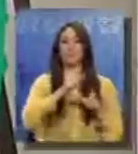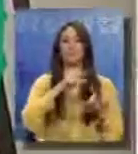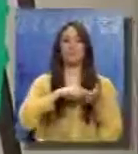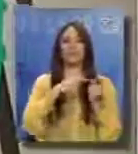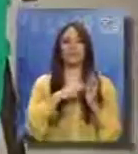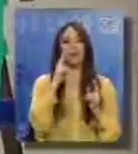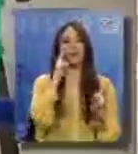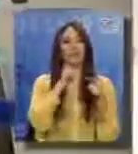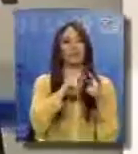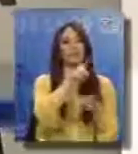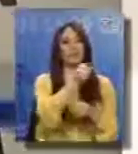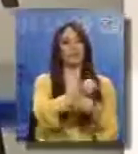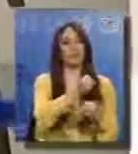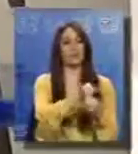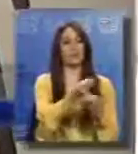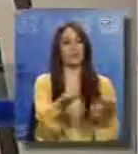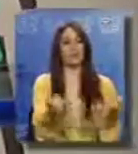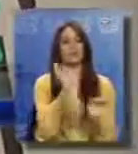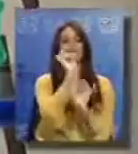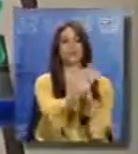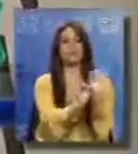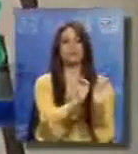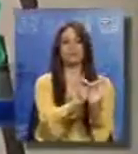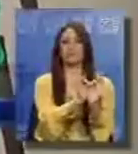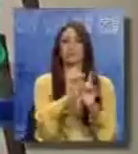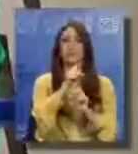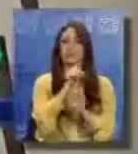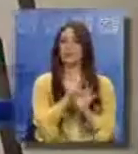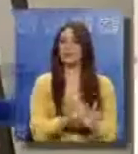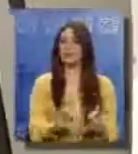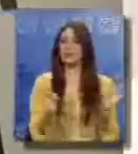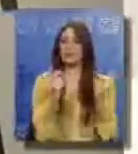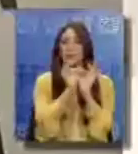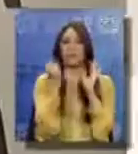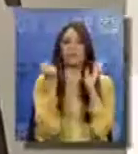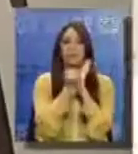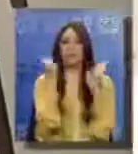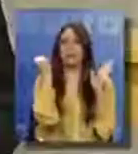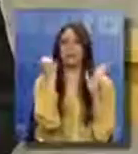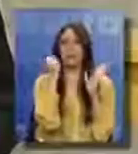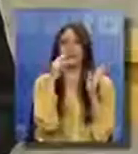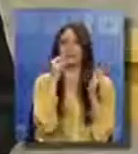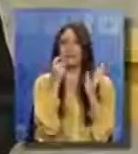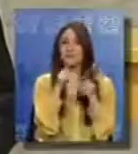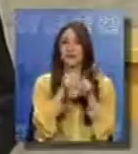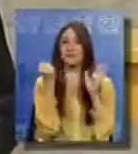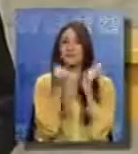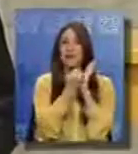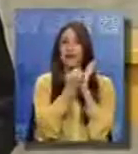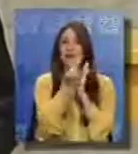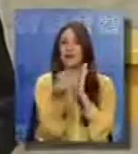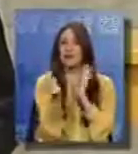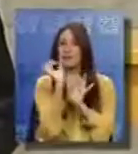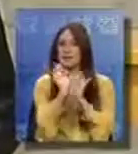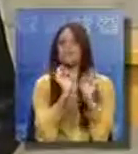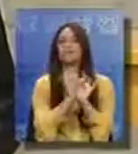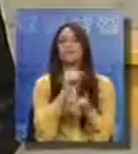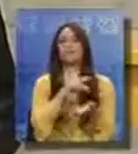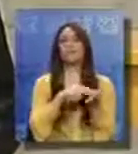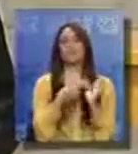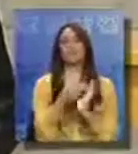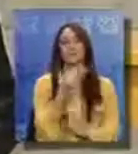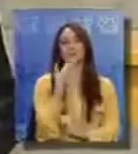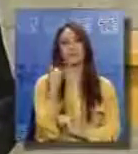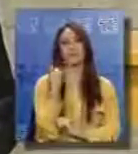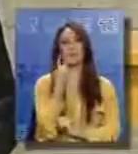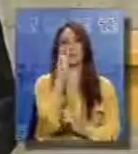y reconozcan la calidad y la excelencia. Esa debe ser la marca diferenciadora del Ecuador. Los premios destinados a la calidad turística se desarrollarán